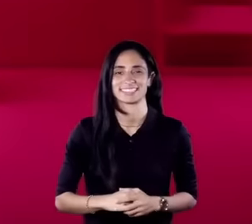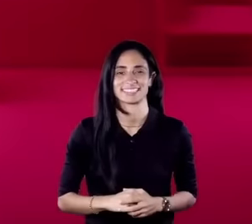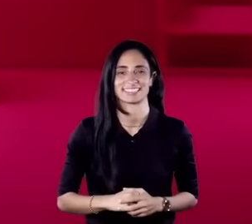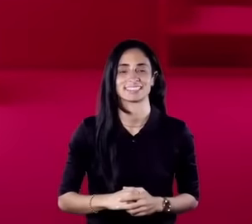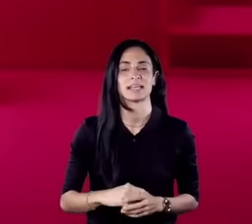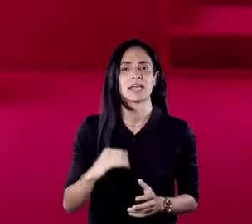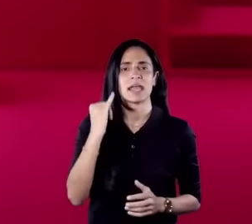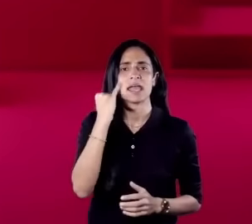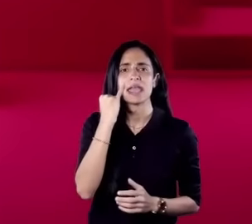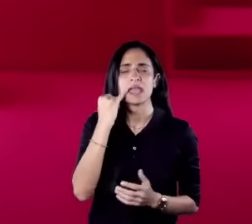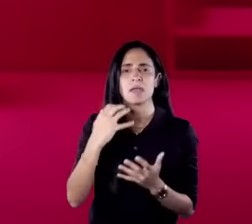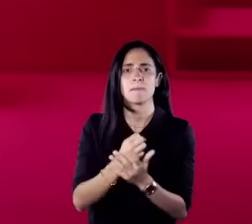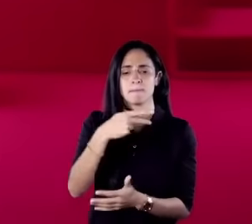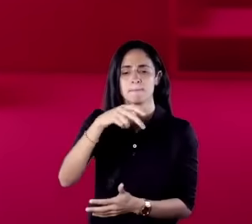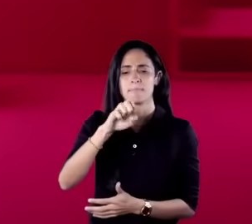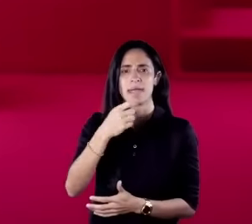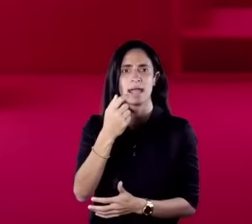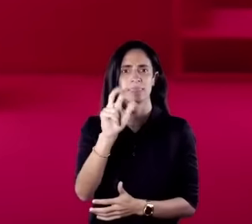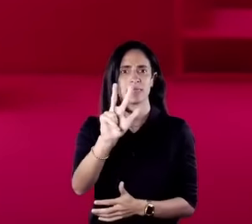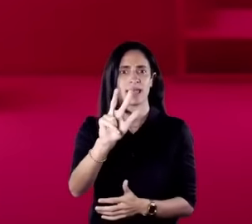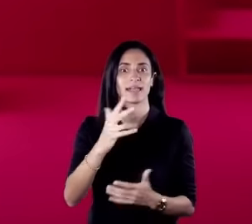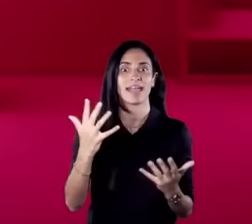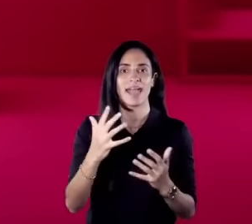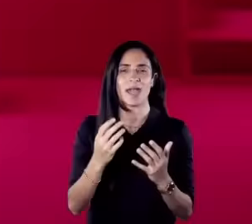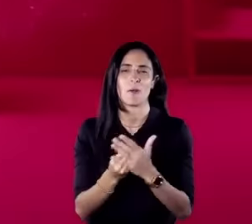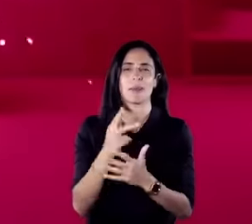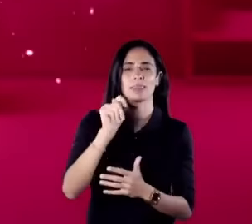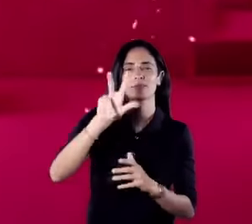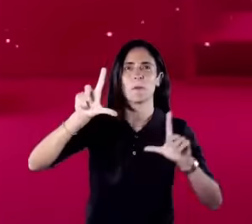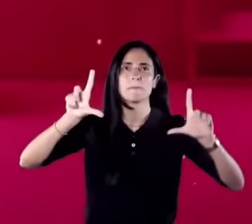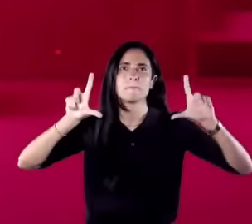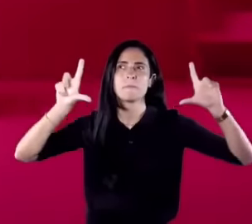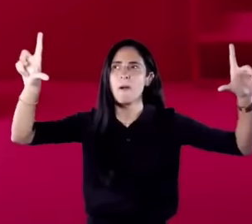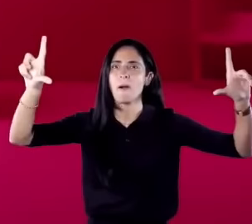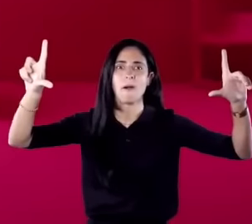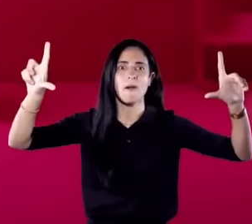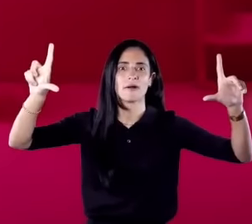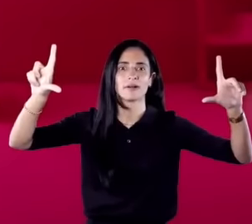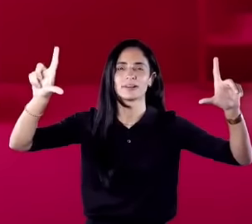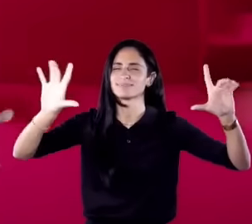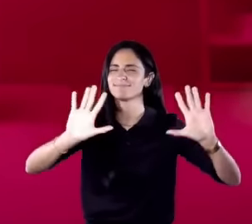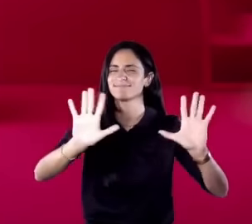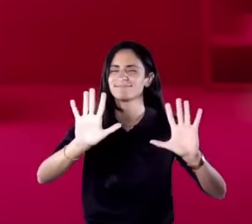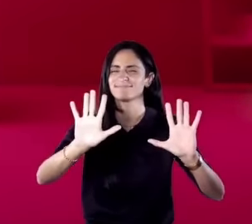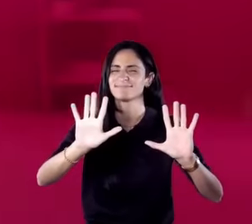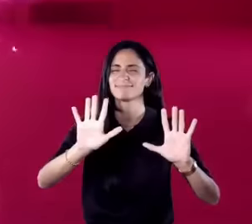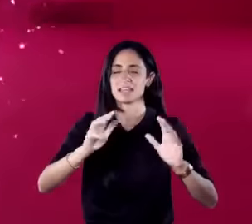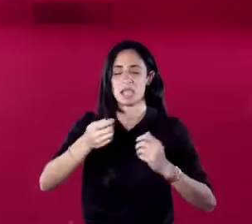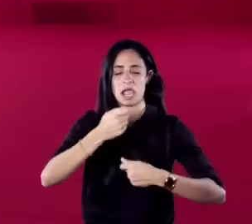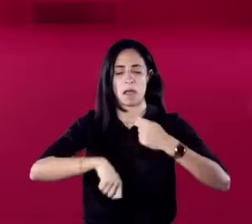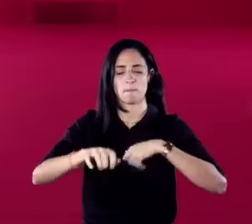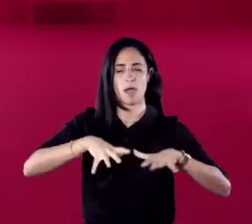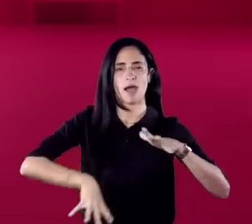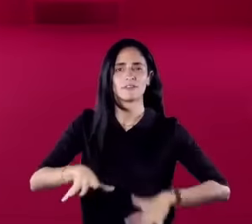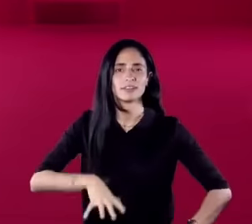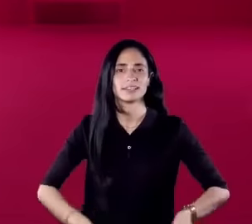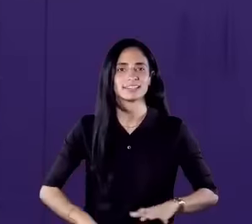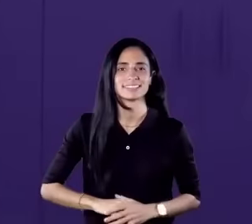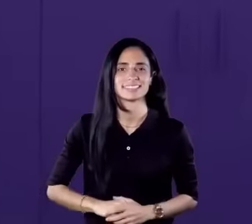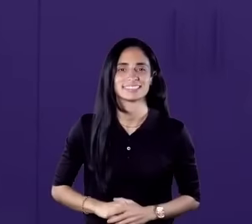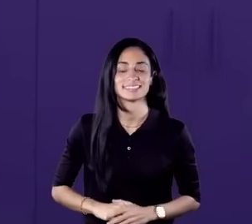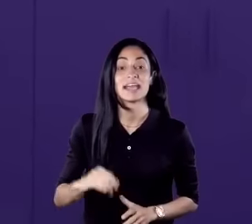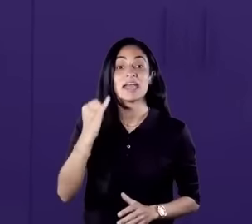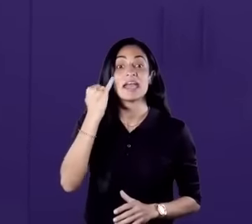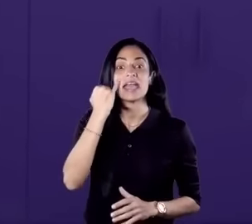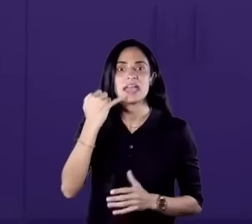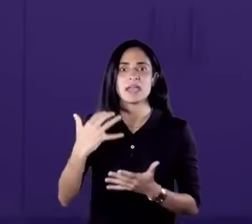¿Qué yo haría si me pego en el Pega 3? Me compro un televisor. O mejor me cambio de outfit. Si